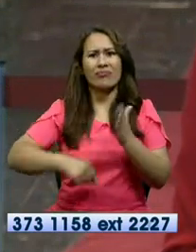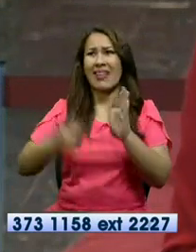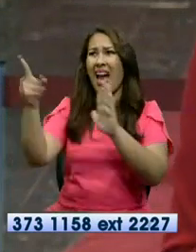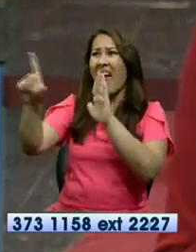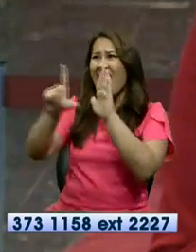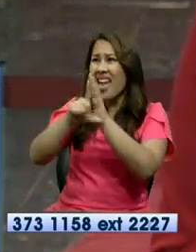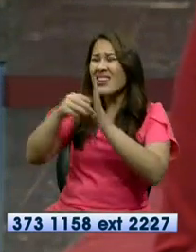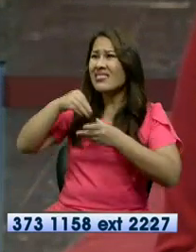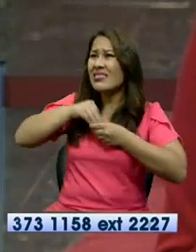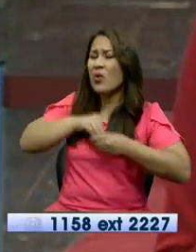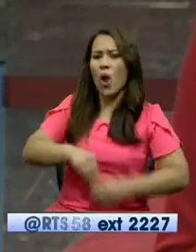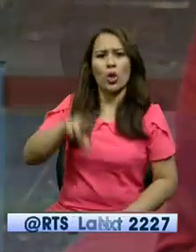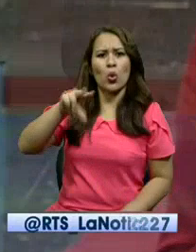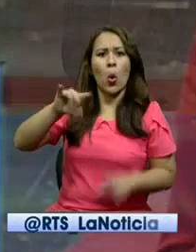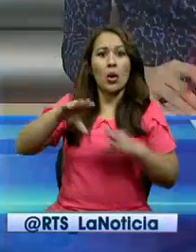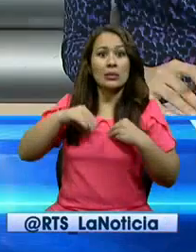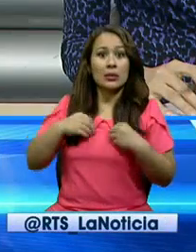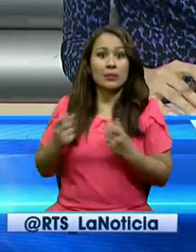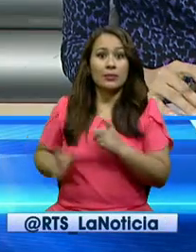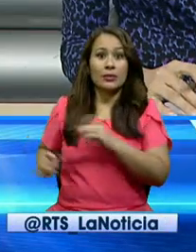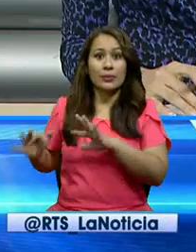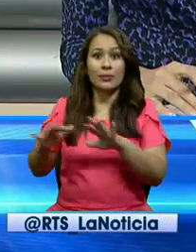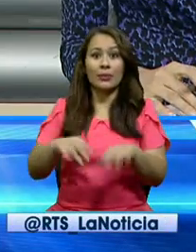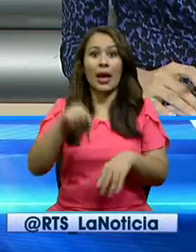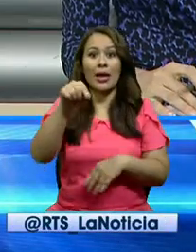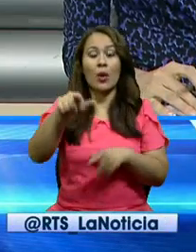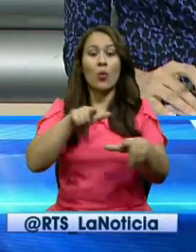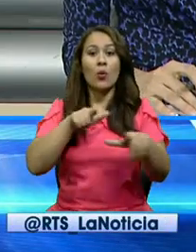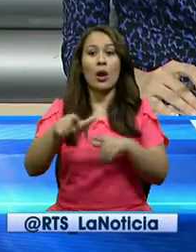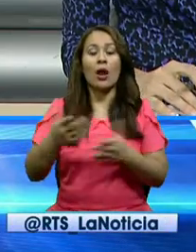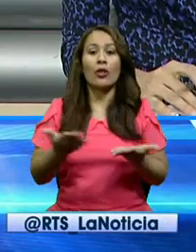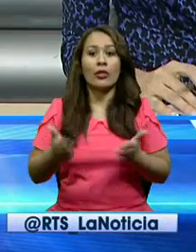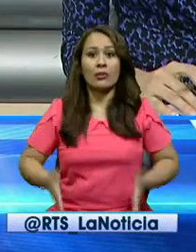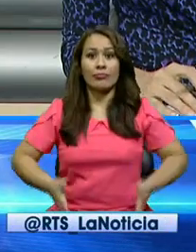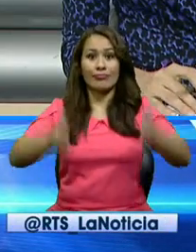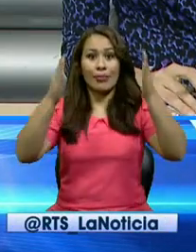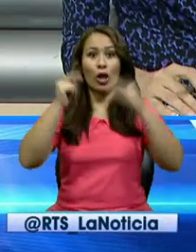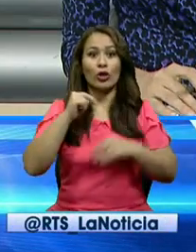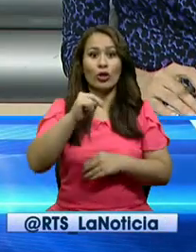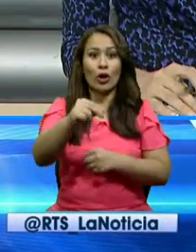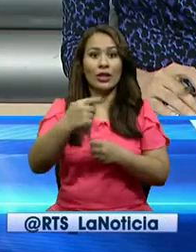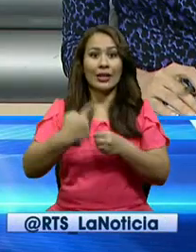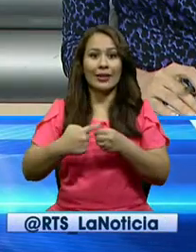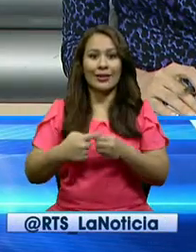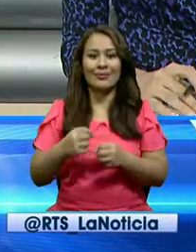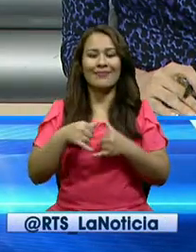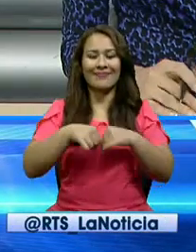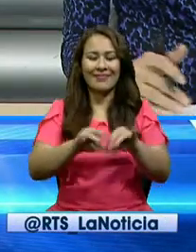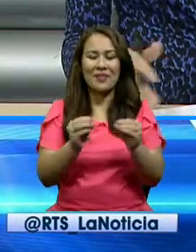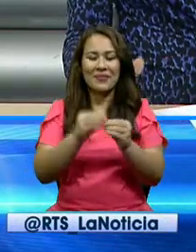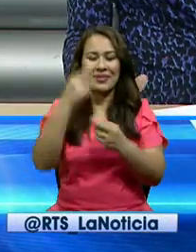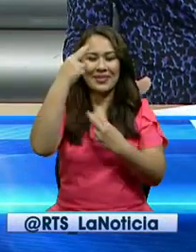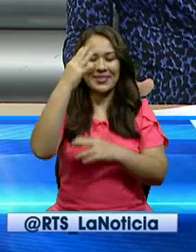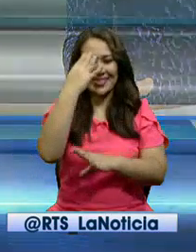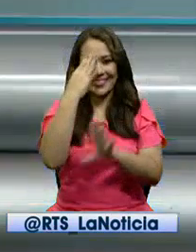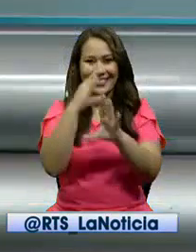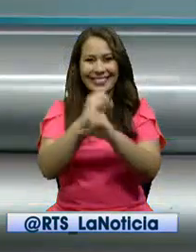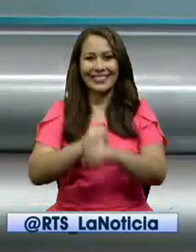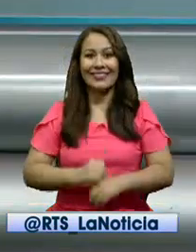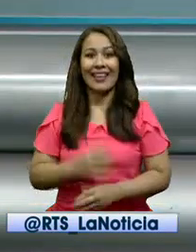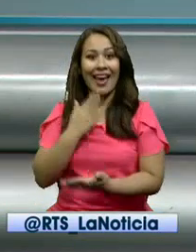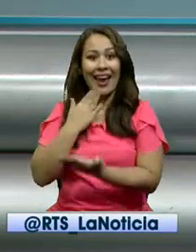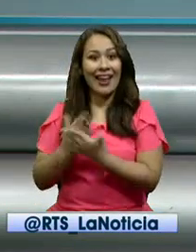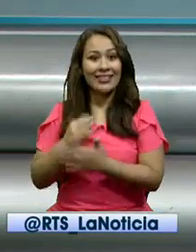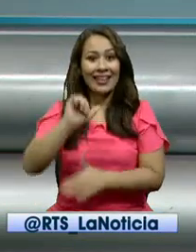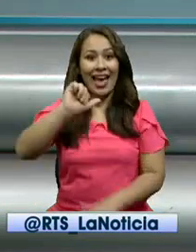de seguridad. Esta es la información que les proporcionamos desde aquí, desde el centro norte de Quito. Regresamos con ustedes a estudios. Buenas noches. Buenas noches,